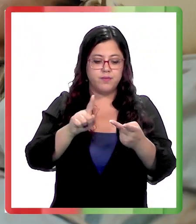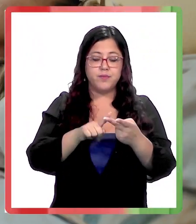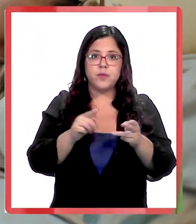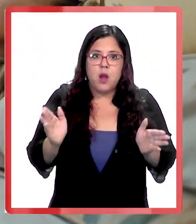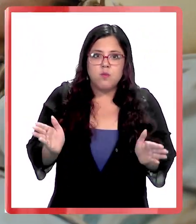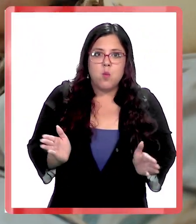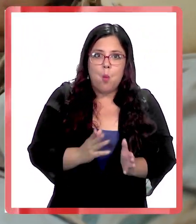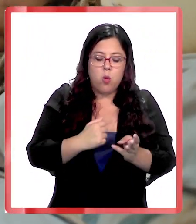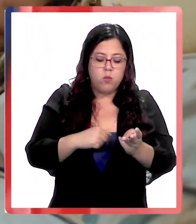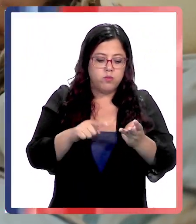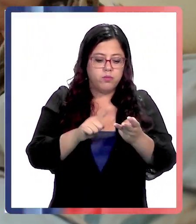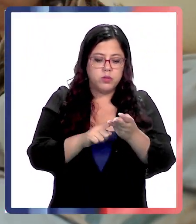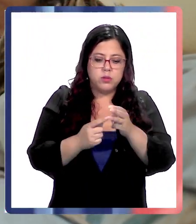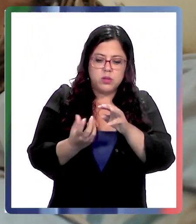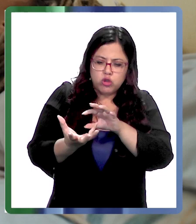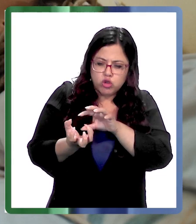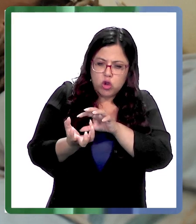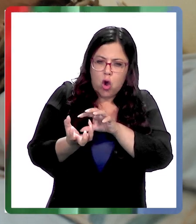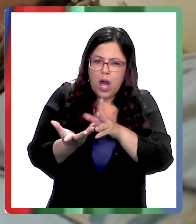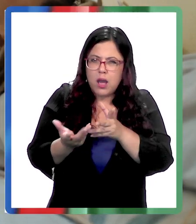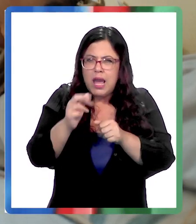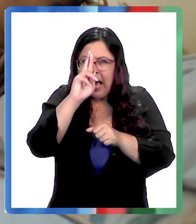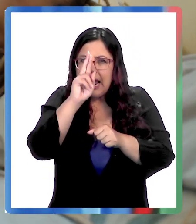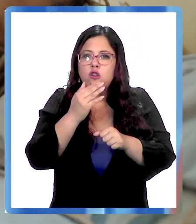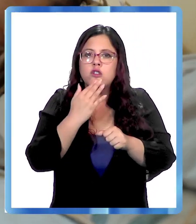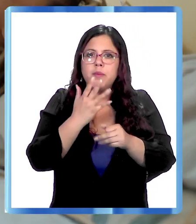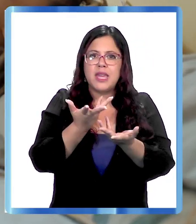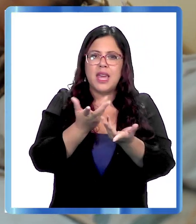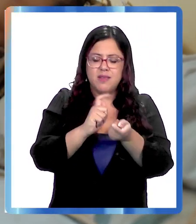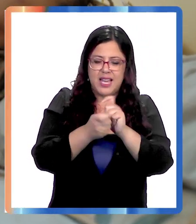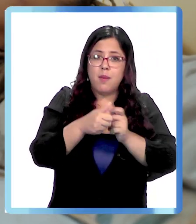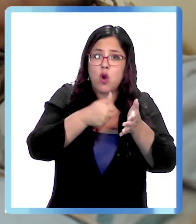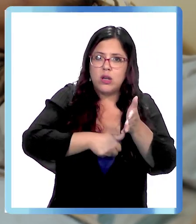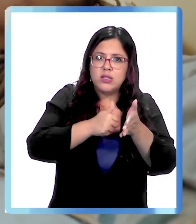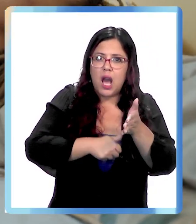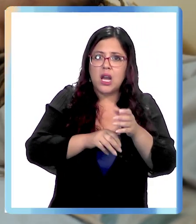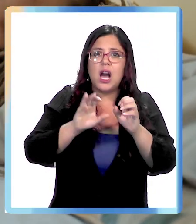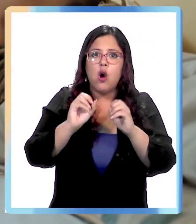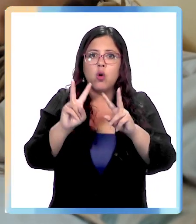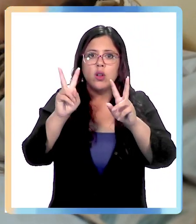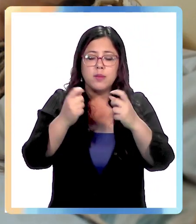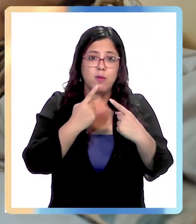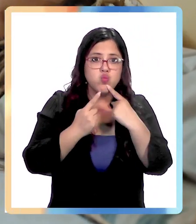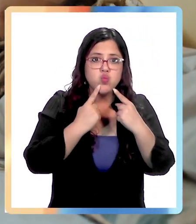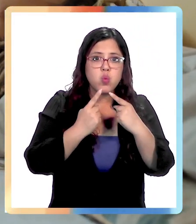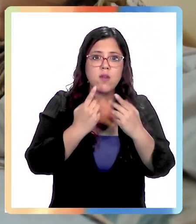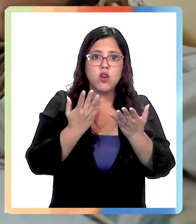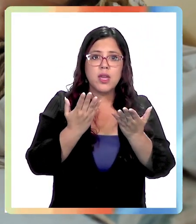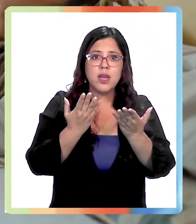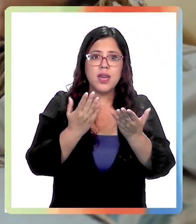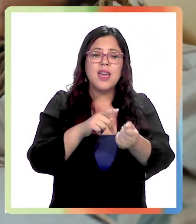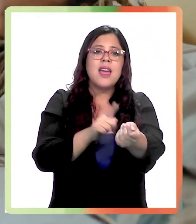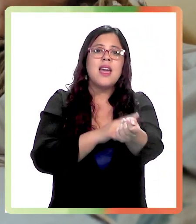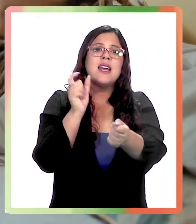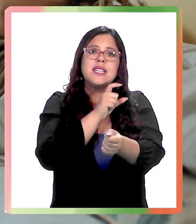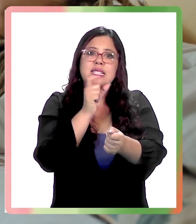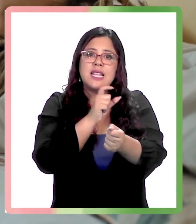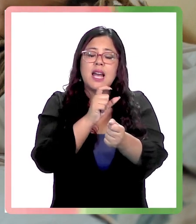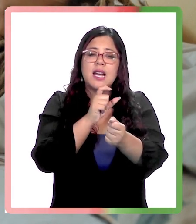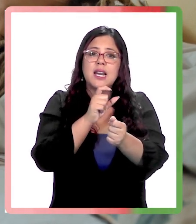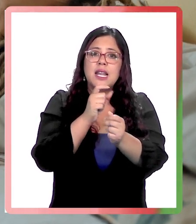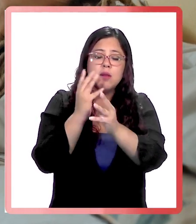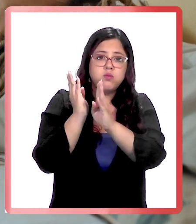de peso, masa palpable, cambio del hábito defecatorio en los últimos meses, o un test de sangre oculta positivo en